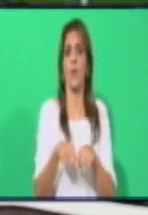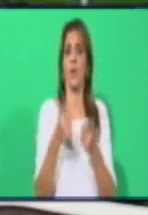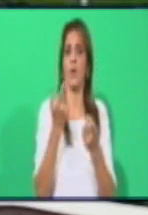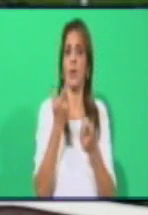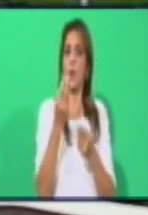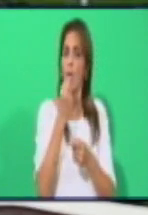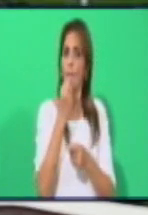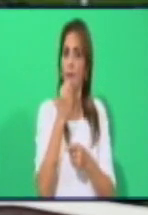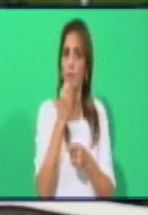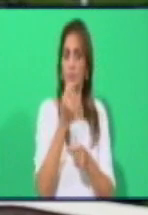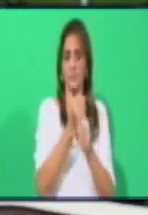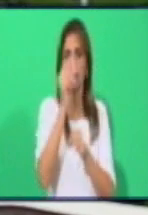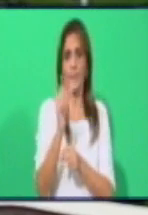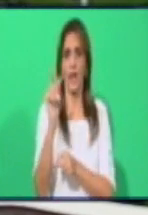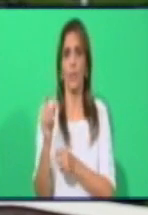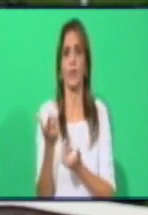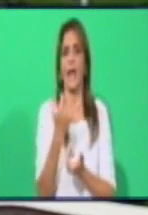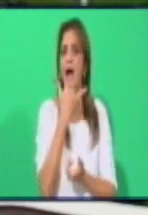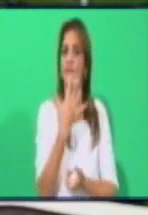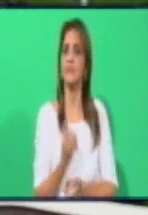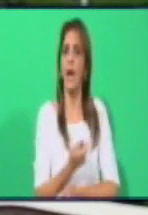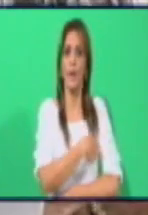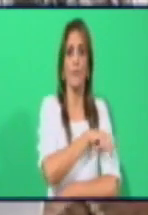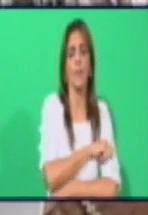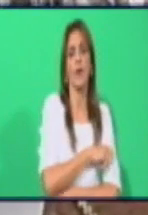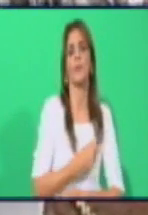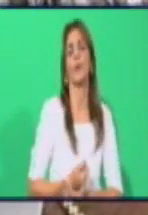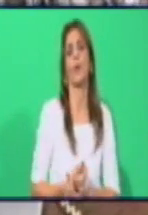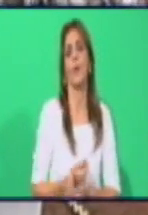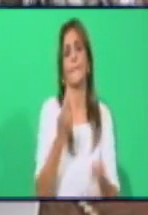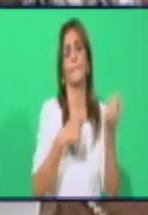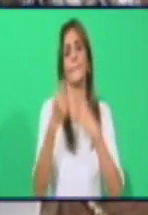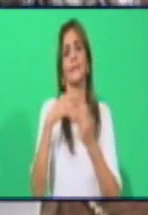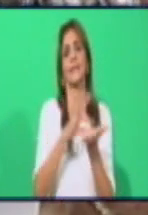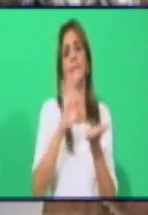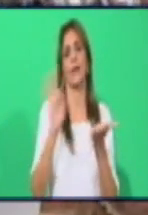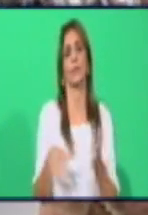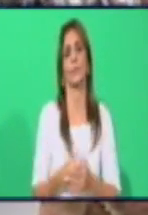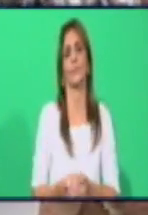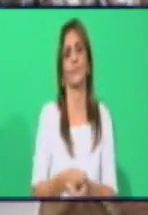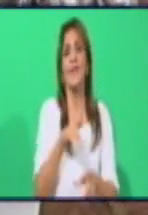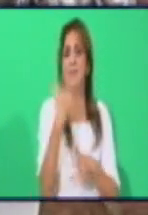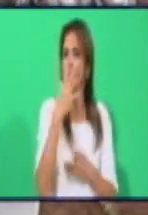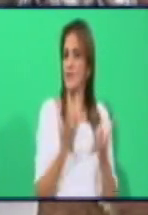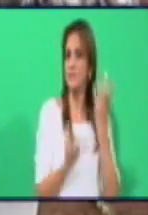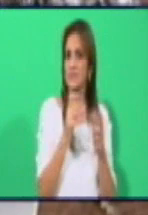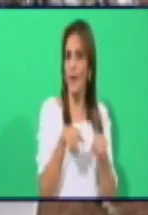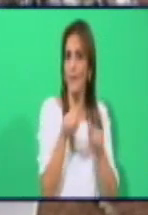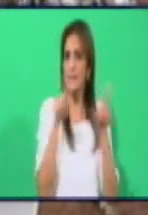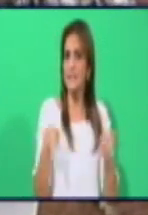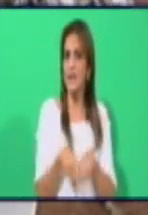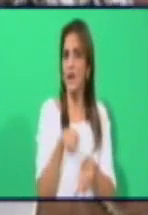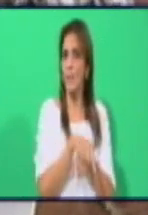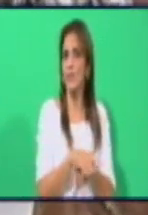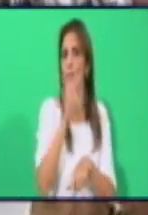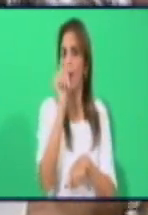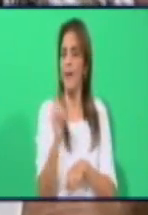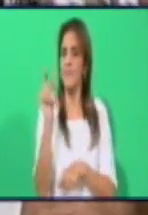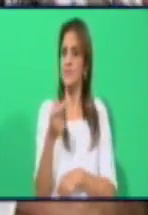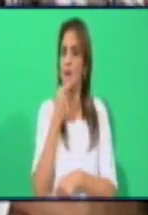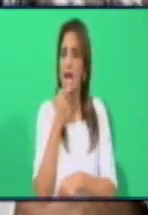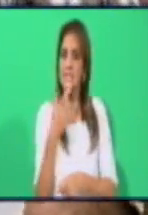venta de arroz. Hay que recordar que estos son los ancianitos que se protege tanto por la revolución, 110 gramos de